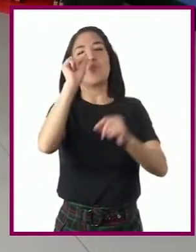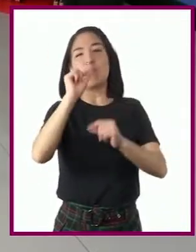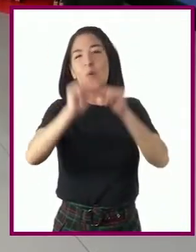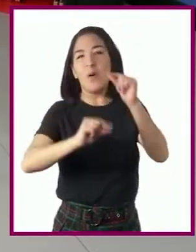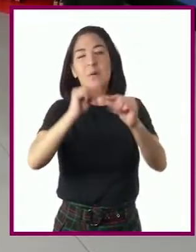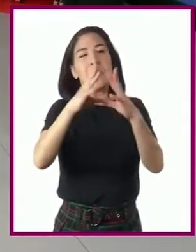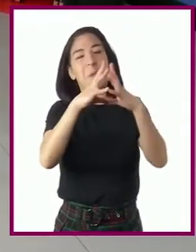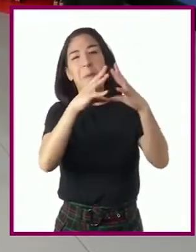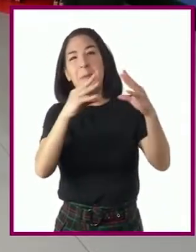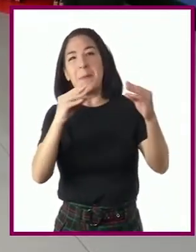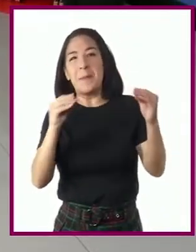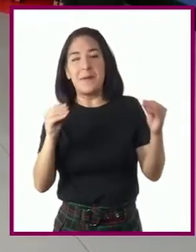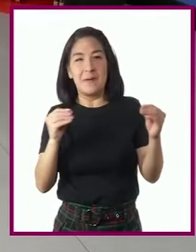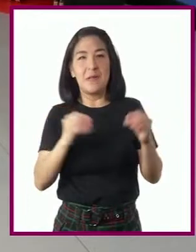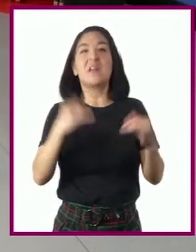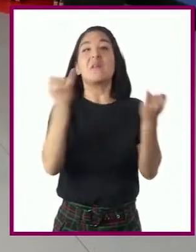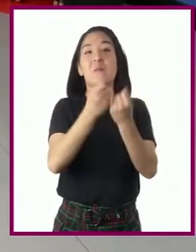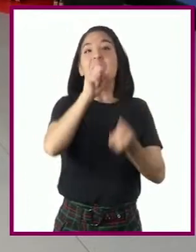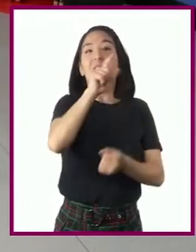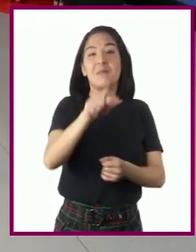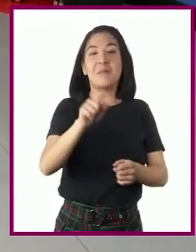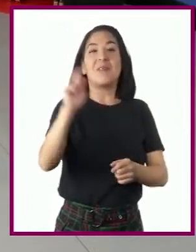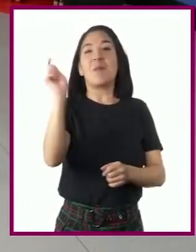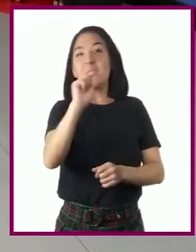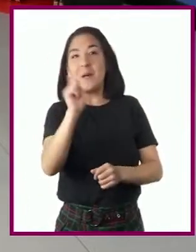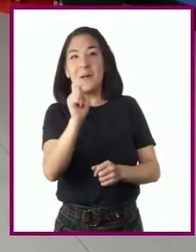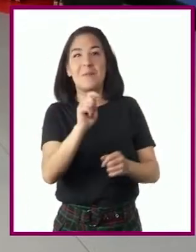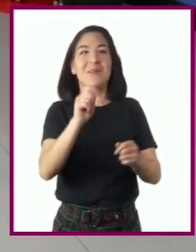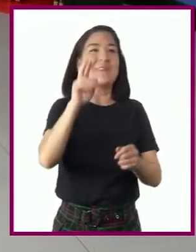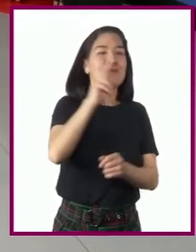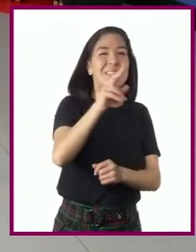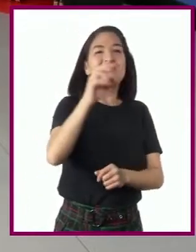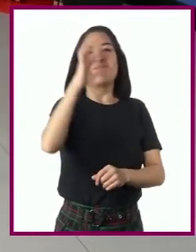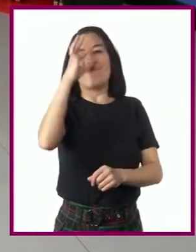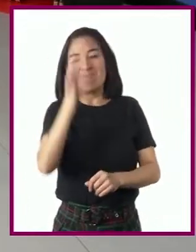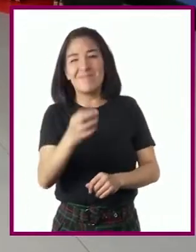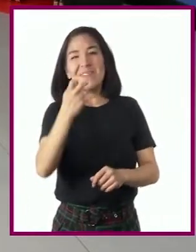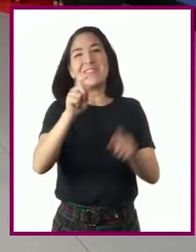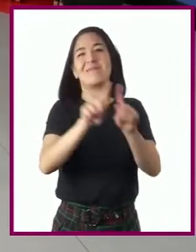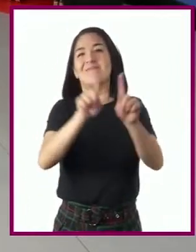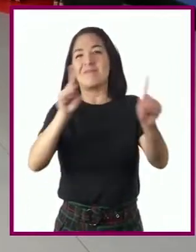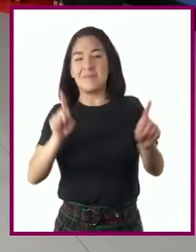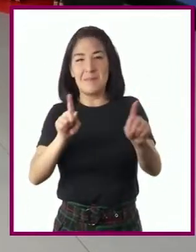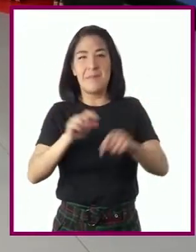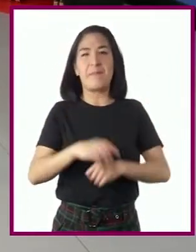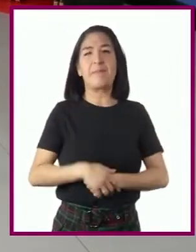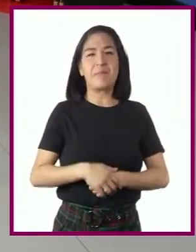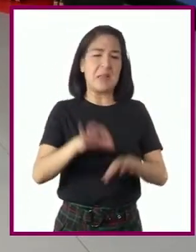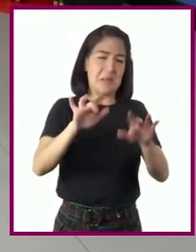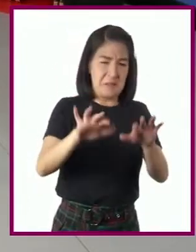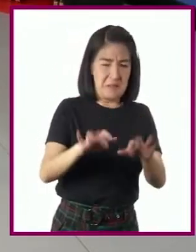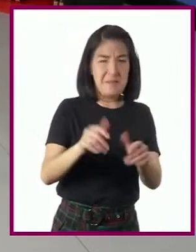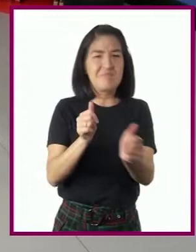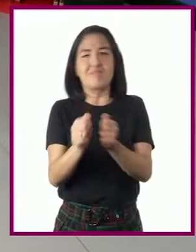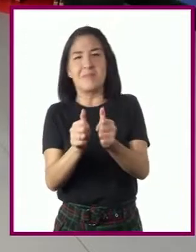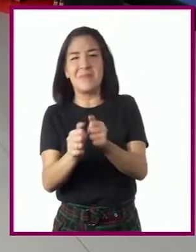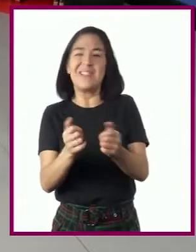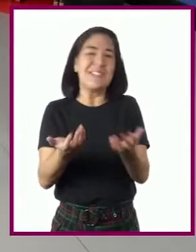meses, tal vez también a sus parejas. A pesar de que puedan estar en contacto con medios digitales, no es lo